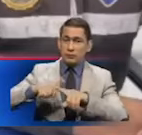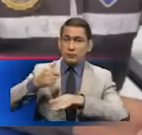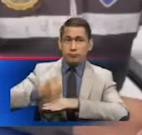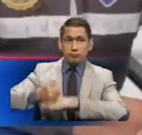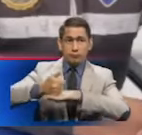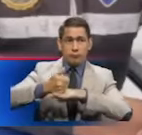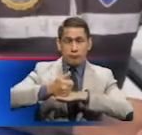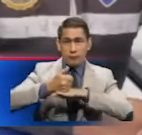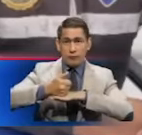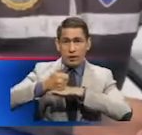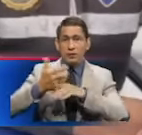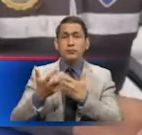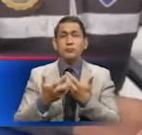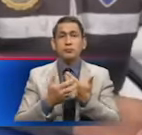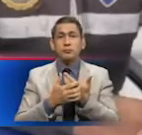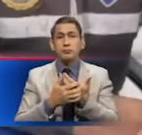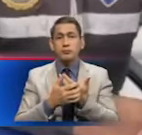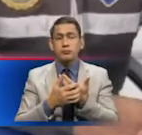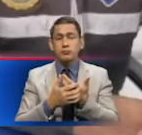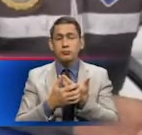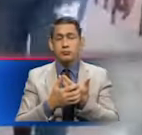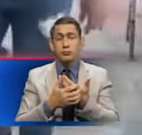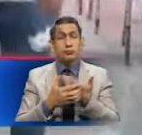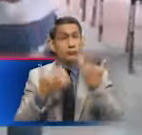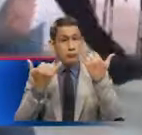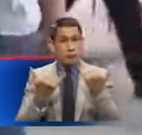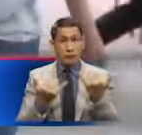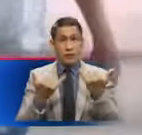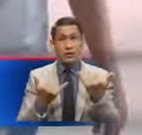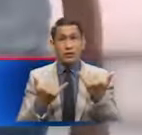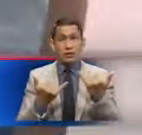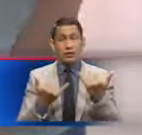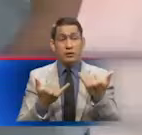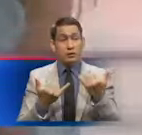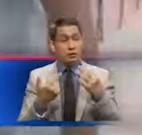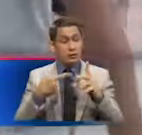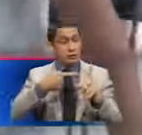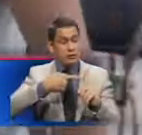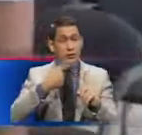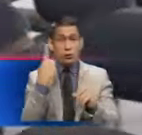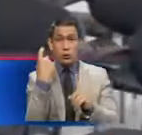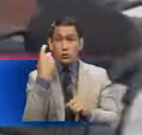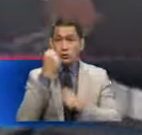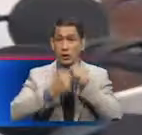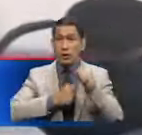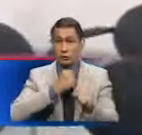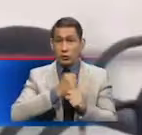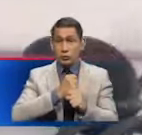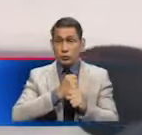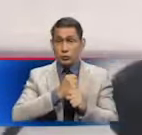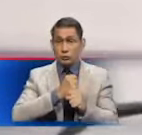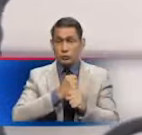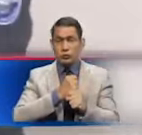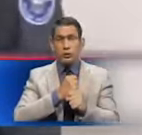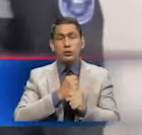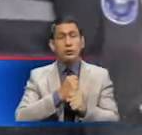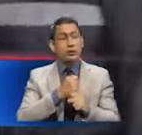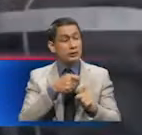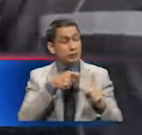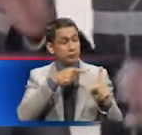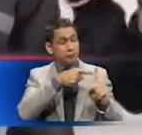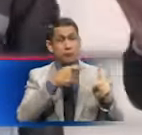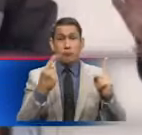con alegría presentarnos a sus familiares. Con 11 años de edad, Cristian no volvió a ver a su familia hasta este mes de marzo